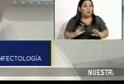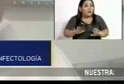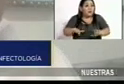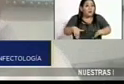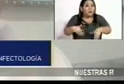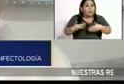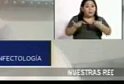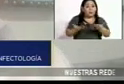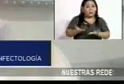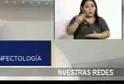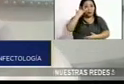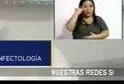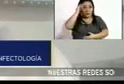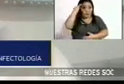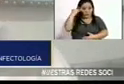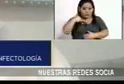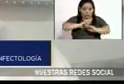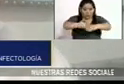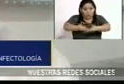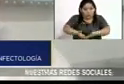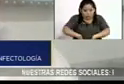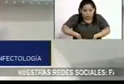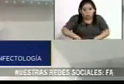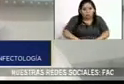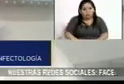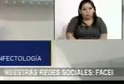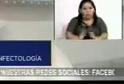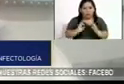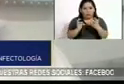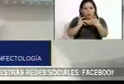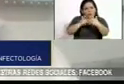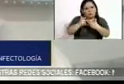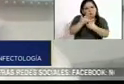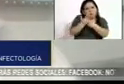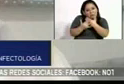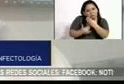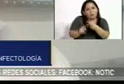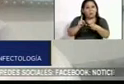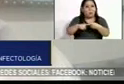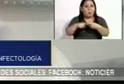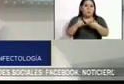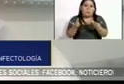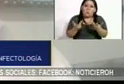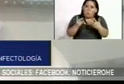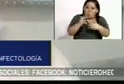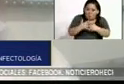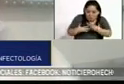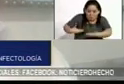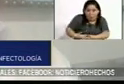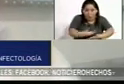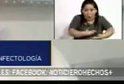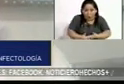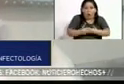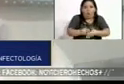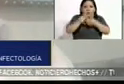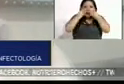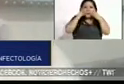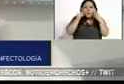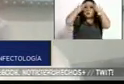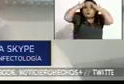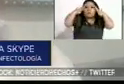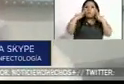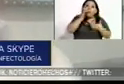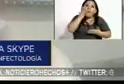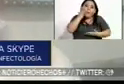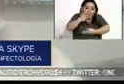en la situación como nace, se contamina con sangre, tiene contacto con sangre, tiene contacto con las expresiones de la madre y de